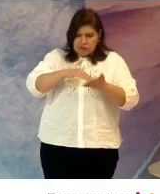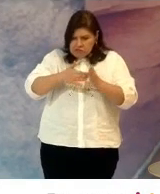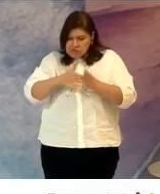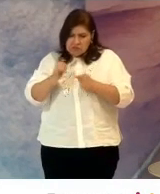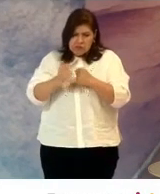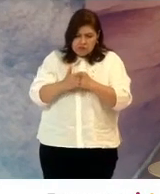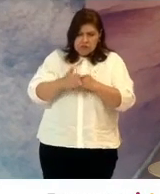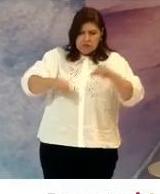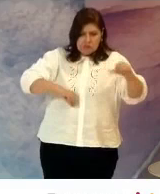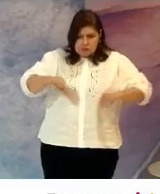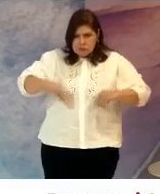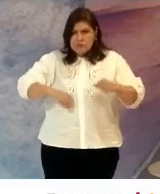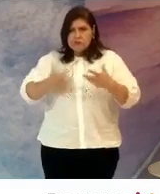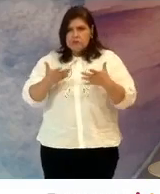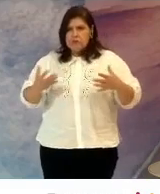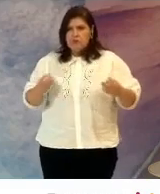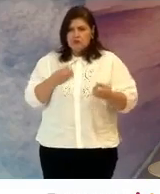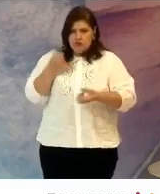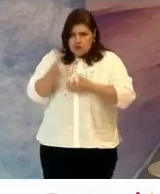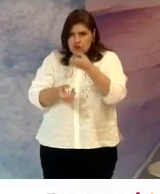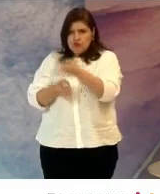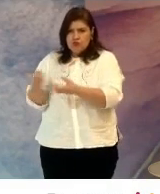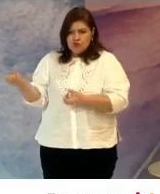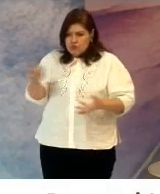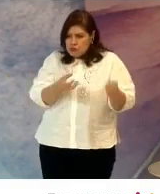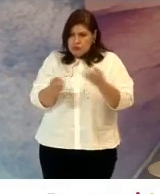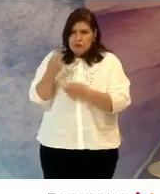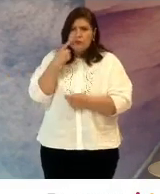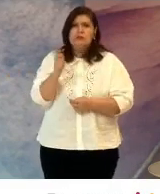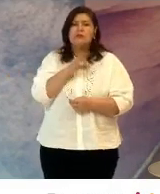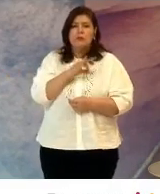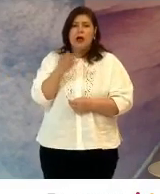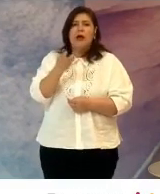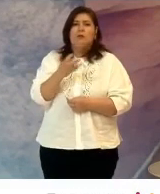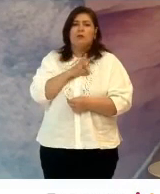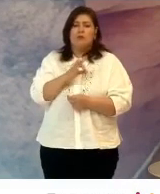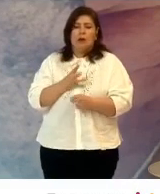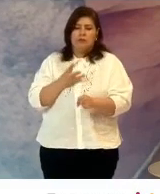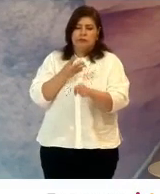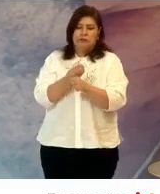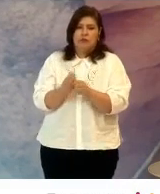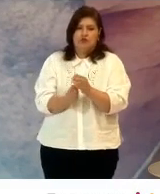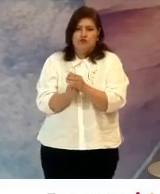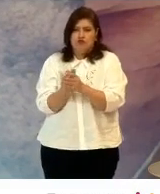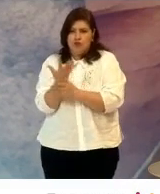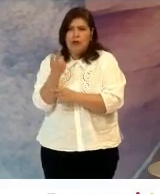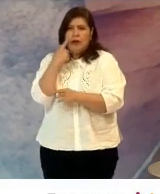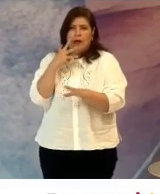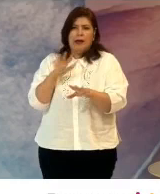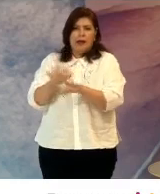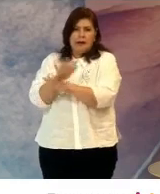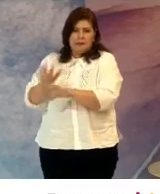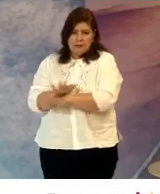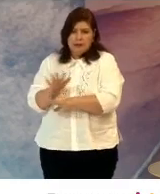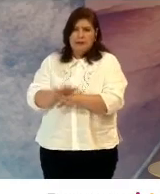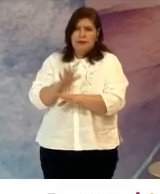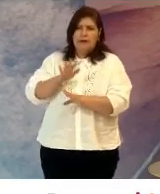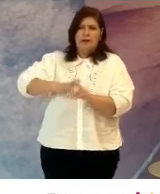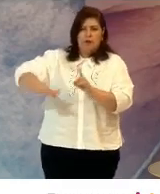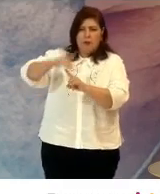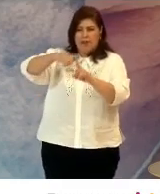que básicamente se trata de una regeneración multilocal a